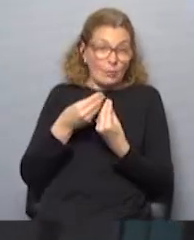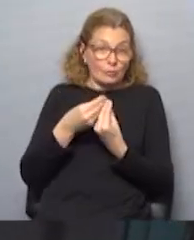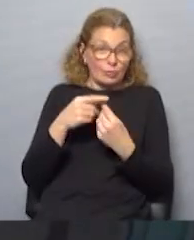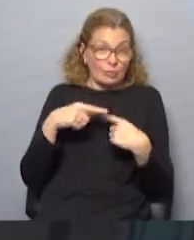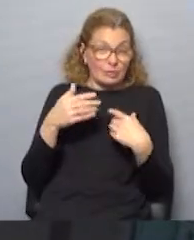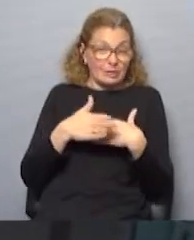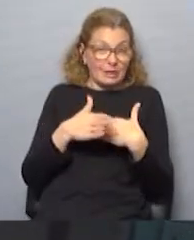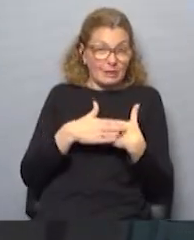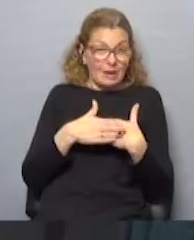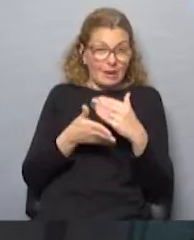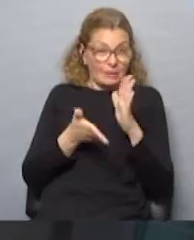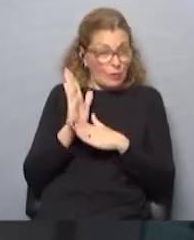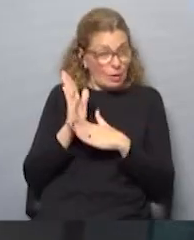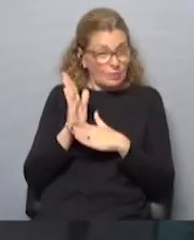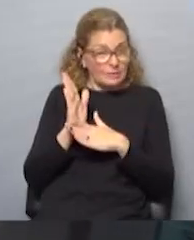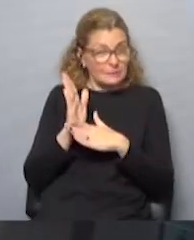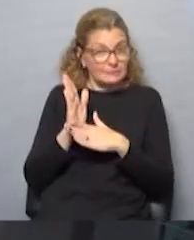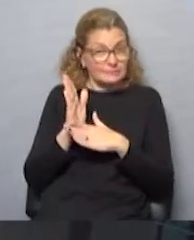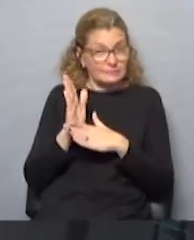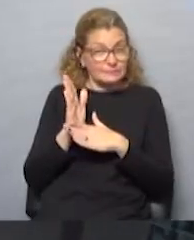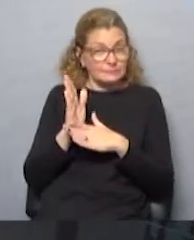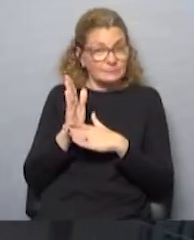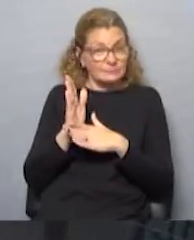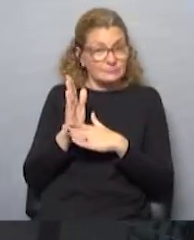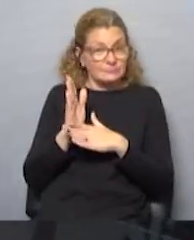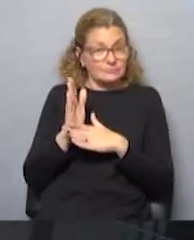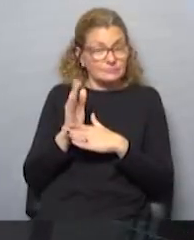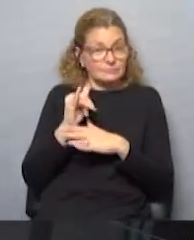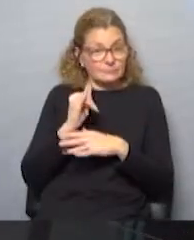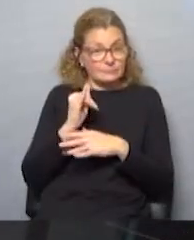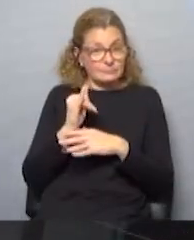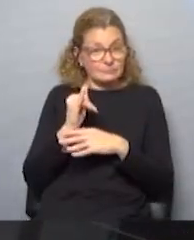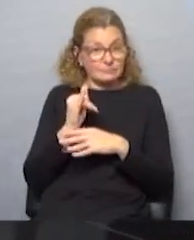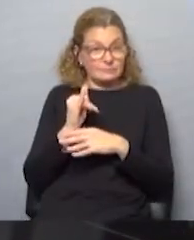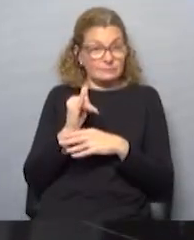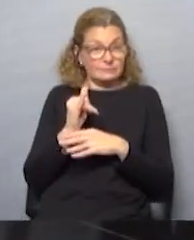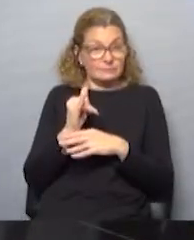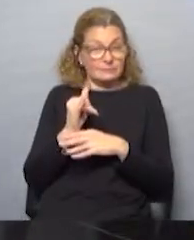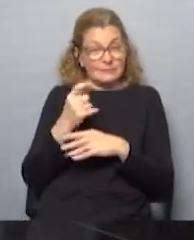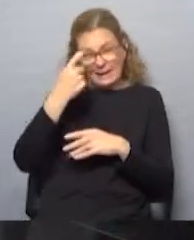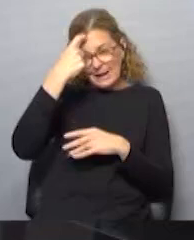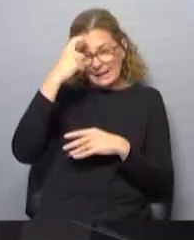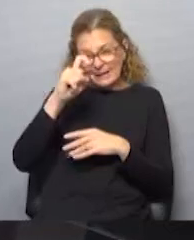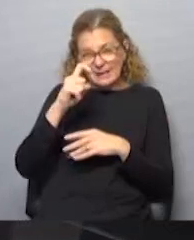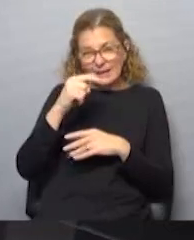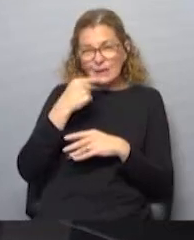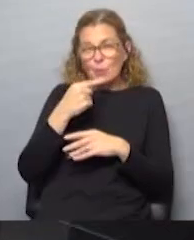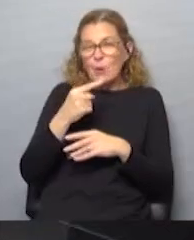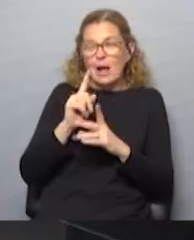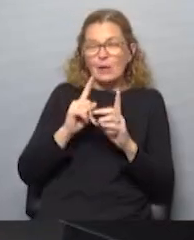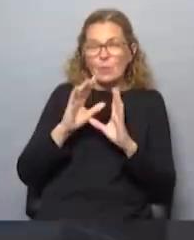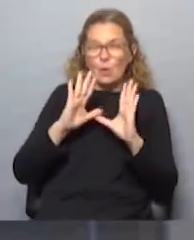tuyo de migración de emigración para desarrollarse si hay la ciencia digamos es una actividad